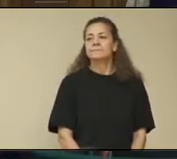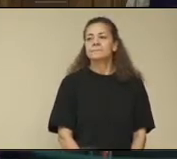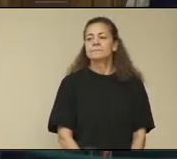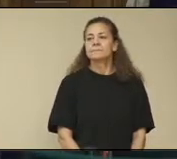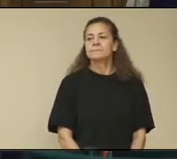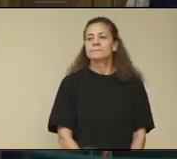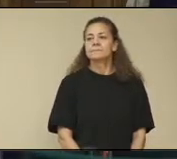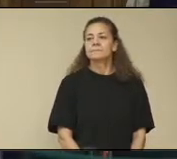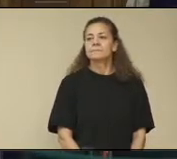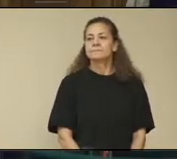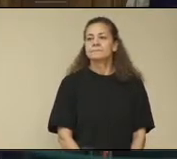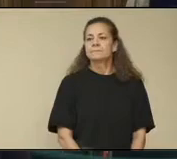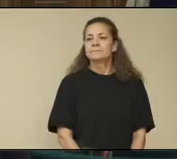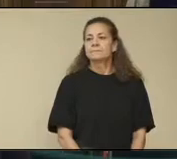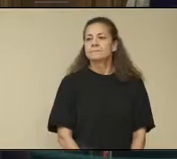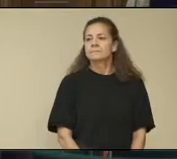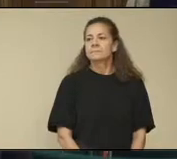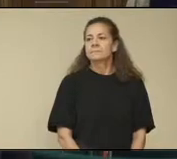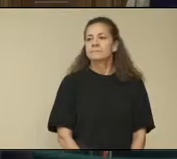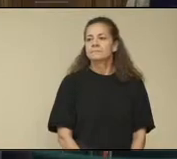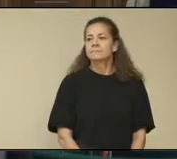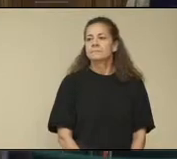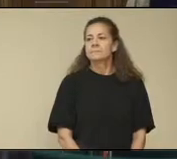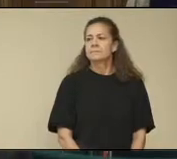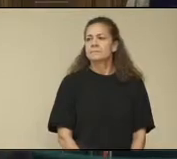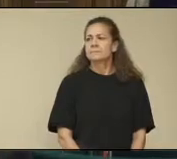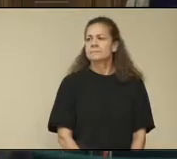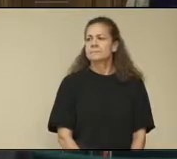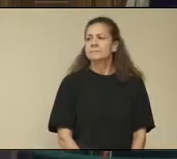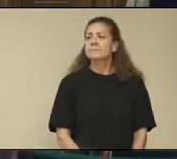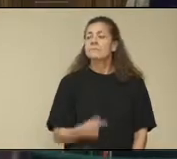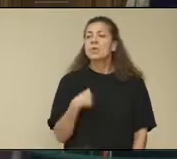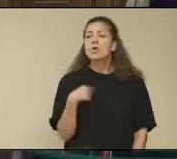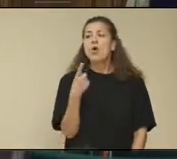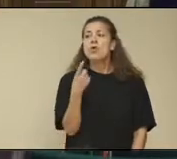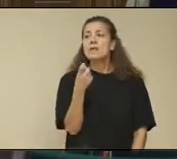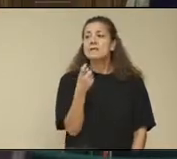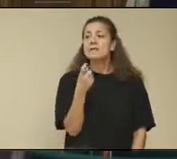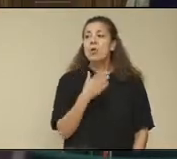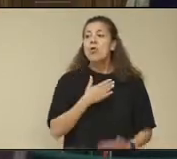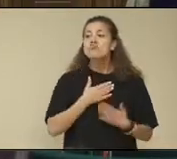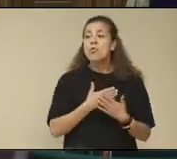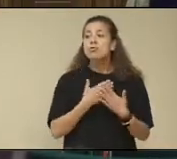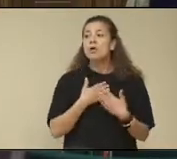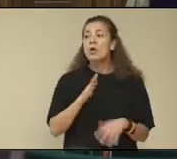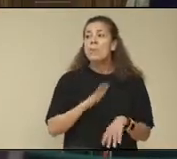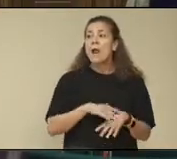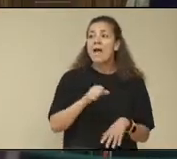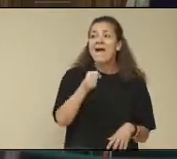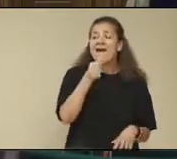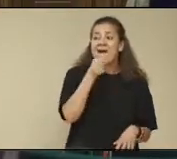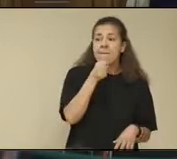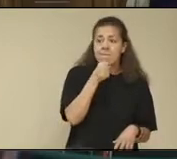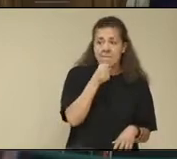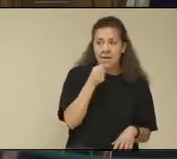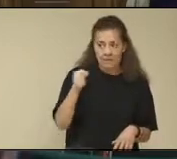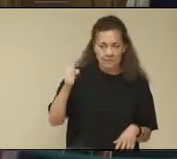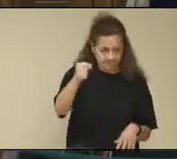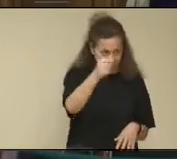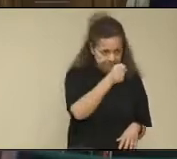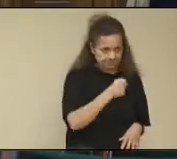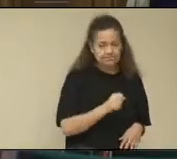Muy bien. Yo voy a necesitar un voluntario para pasar el micrófono al público si quiere,